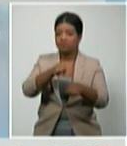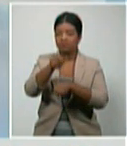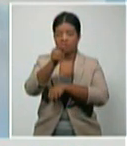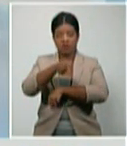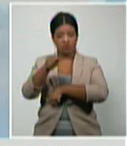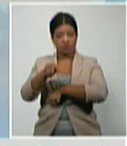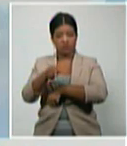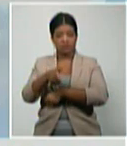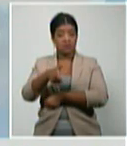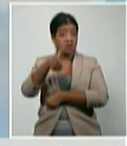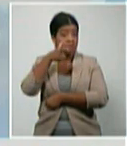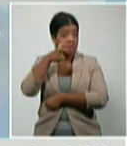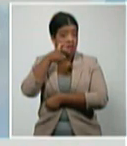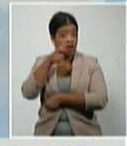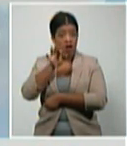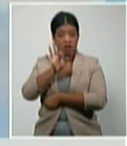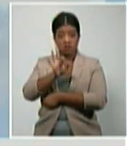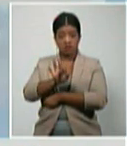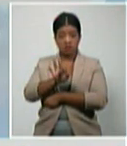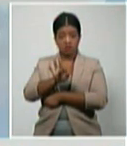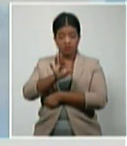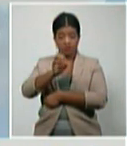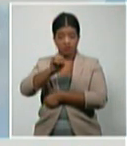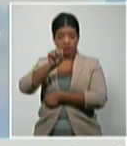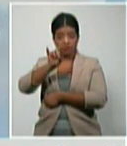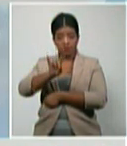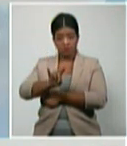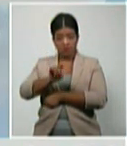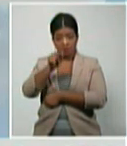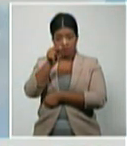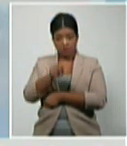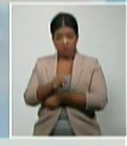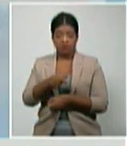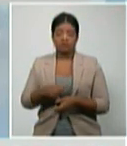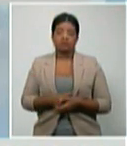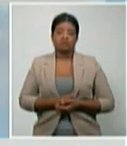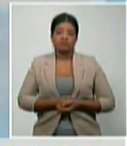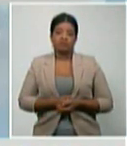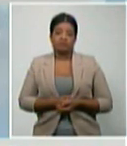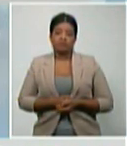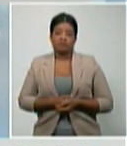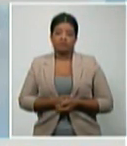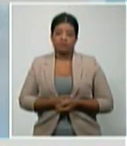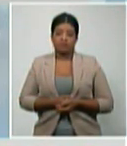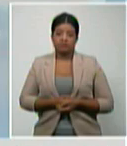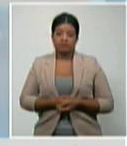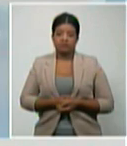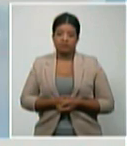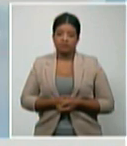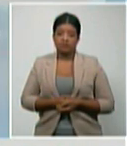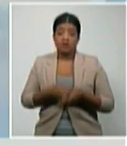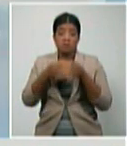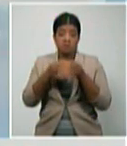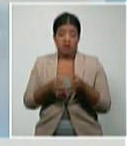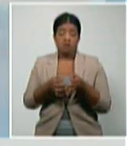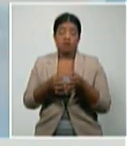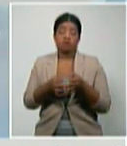vigilancia hay 809 y hoy sí es la cifra de casos activos más elevada que hemos tenido,